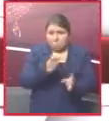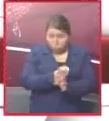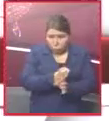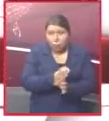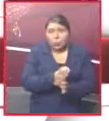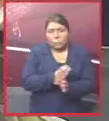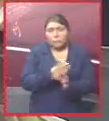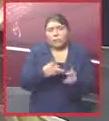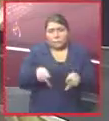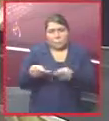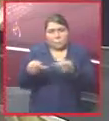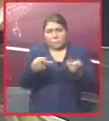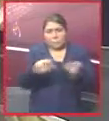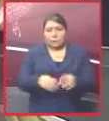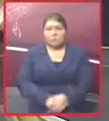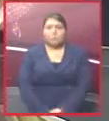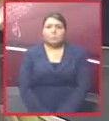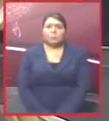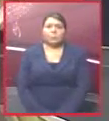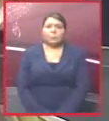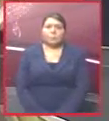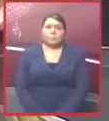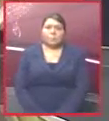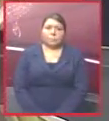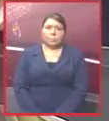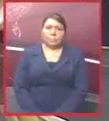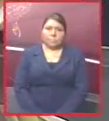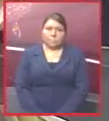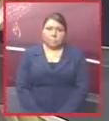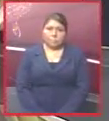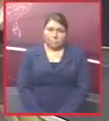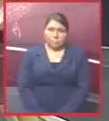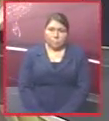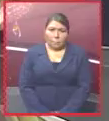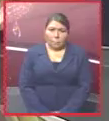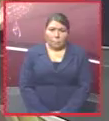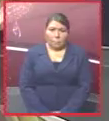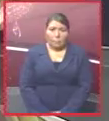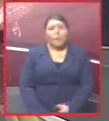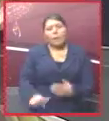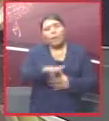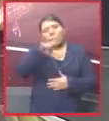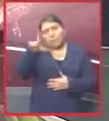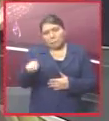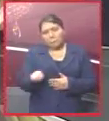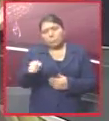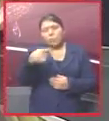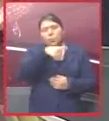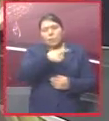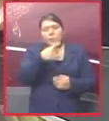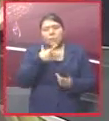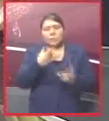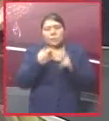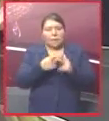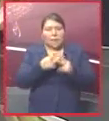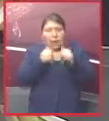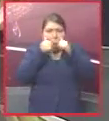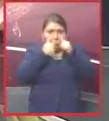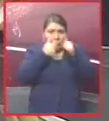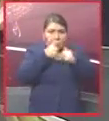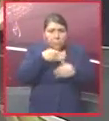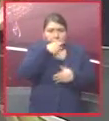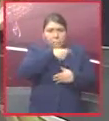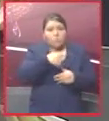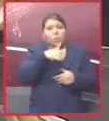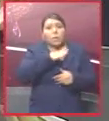permanentemente. Y luego de escuchar al funcionario y en el marco del inicio del próximo ciclo escolar, el diputado del PRI,